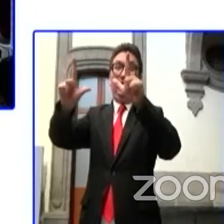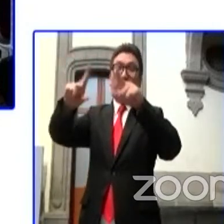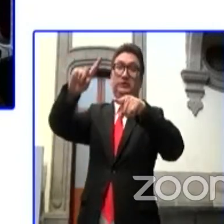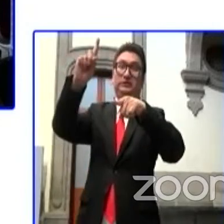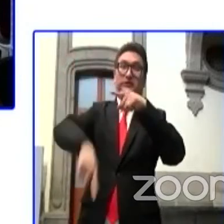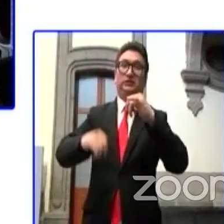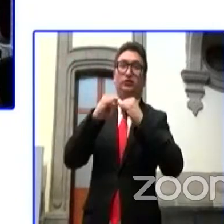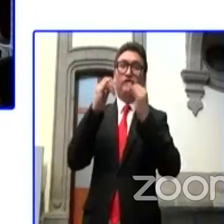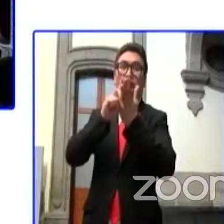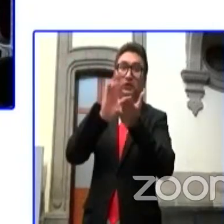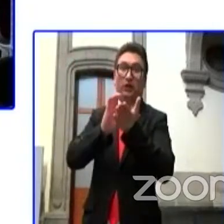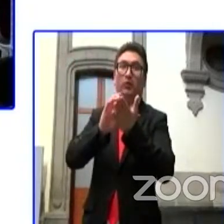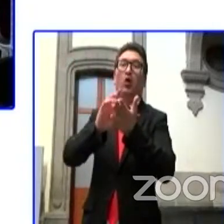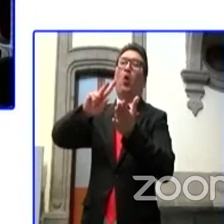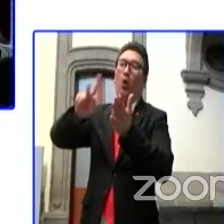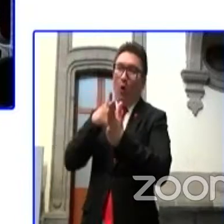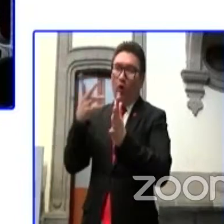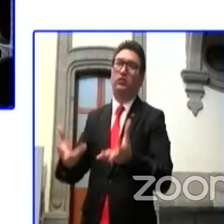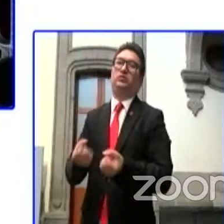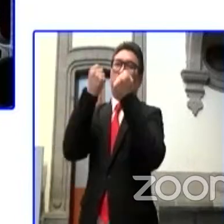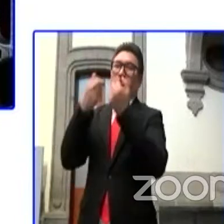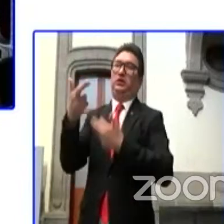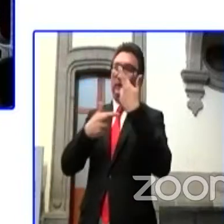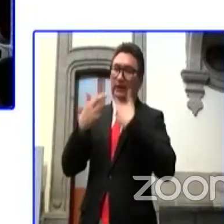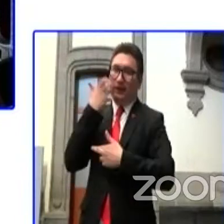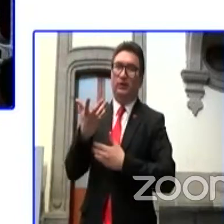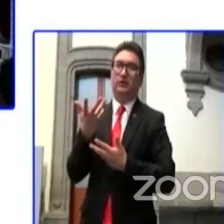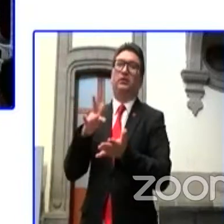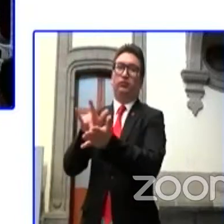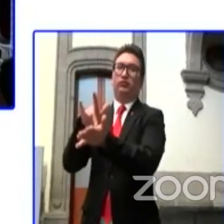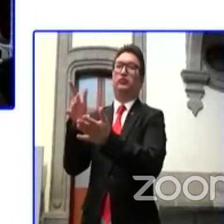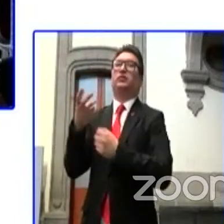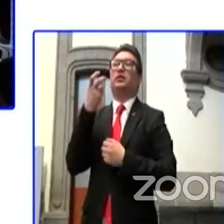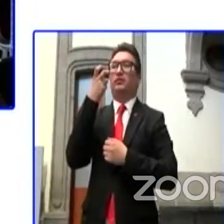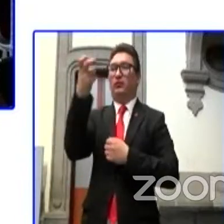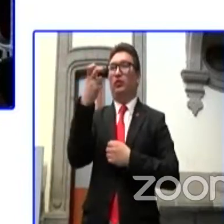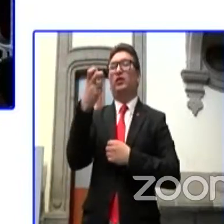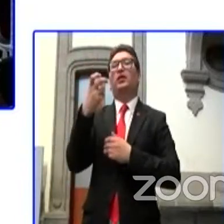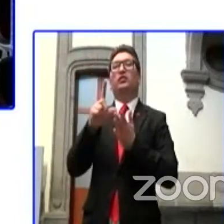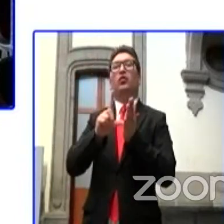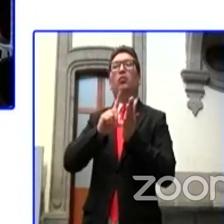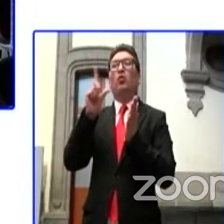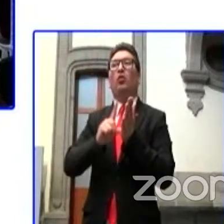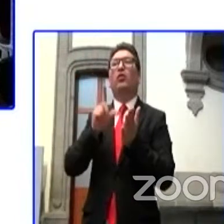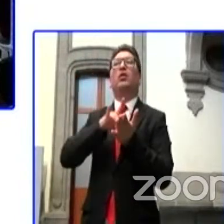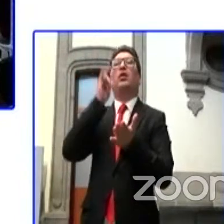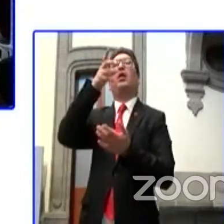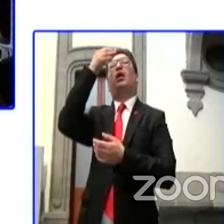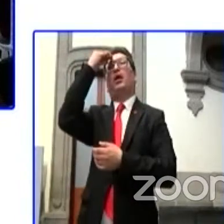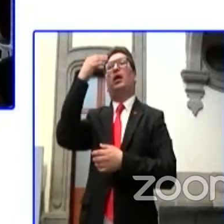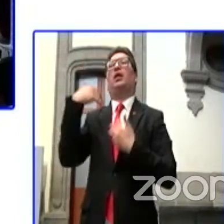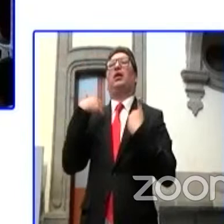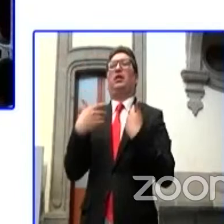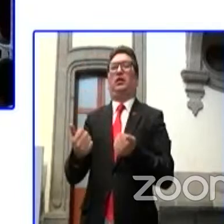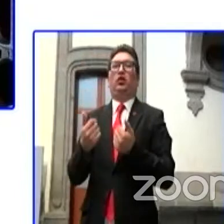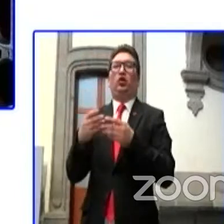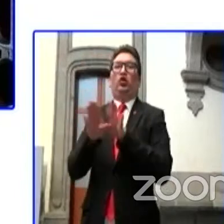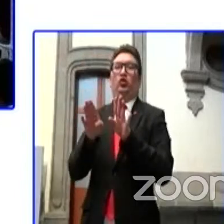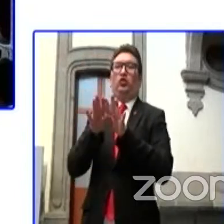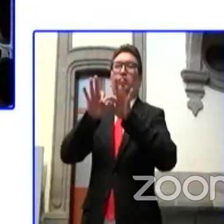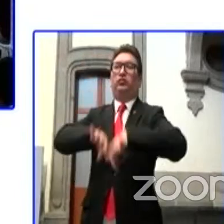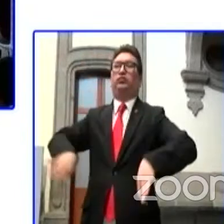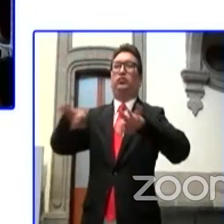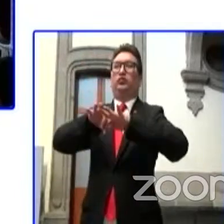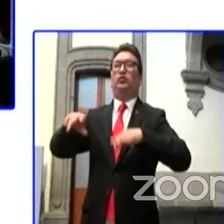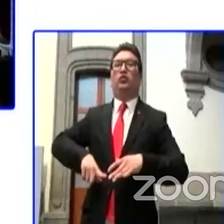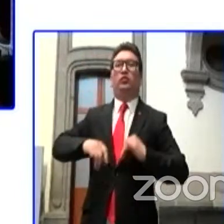sí. Y de verdad creo que aquí nos dejan muchas lecciones aprendidas, la importancia de la transversalidad, tener